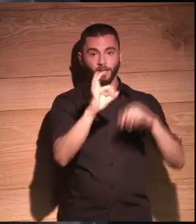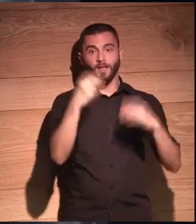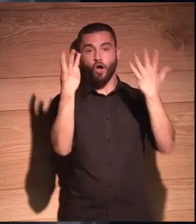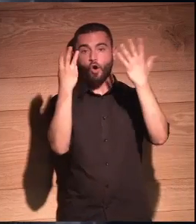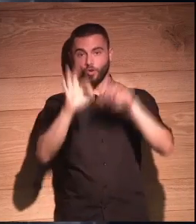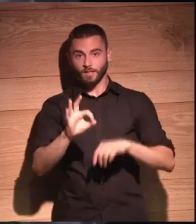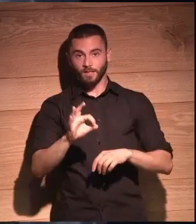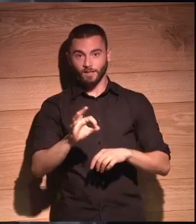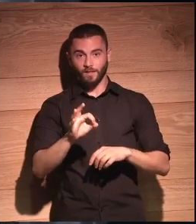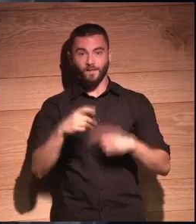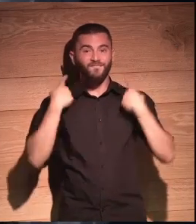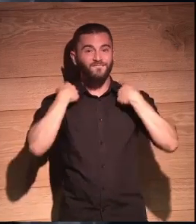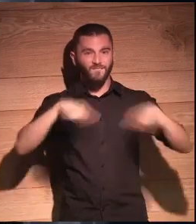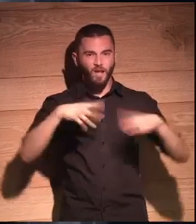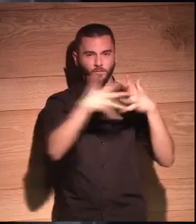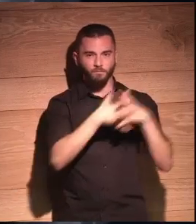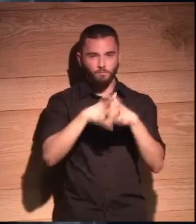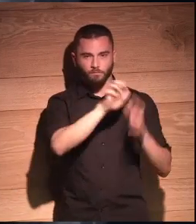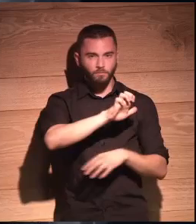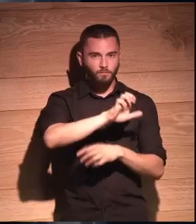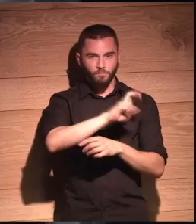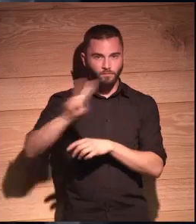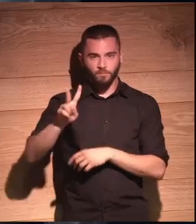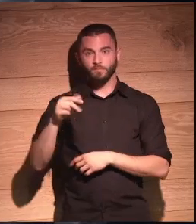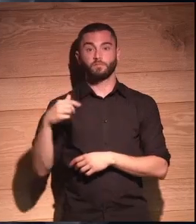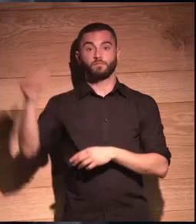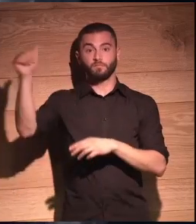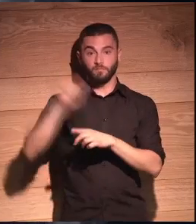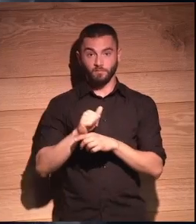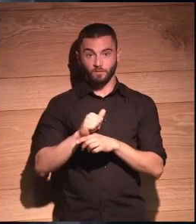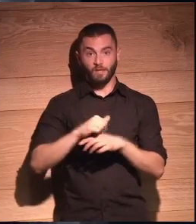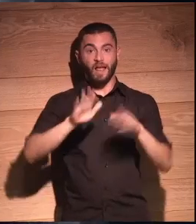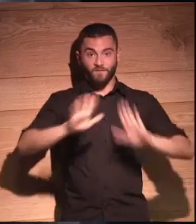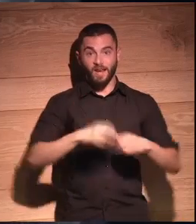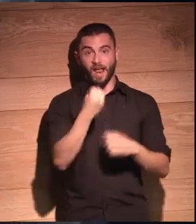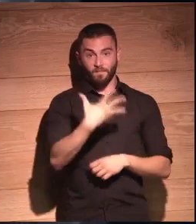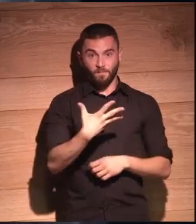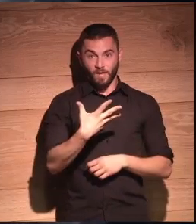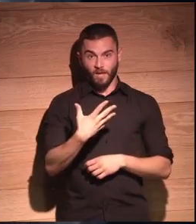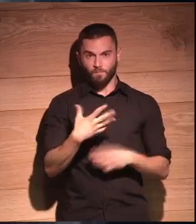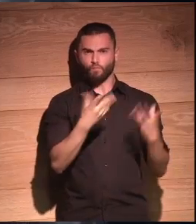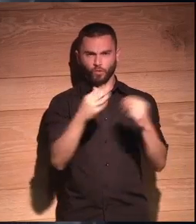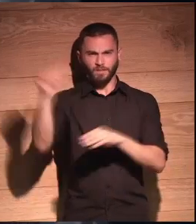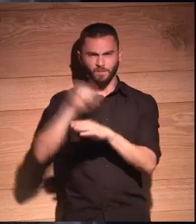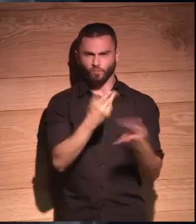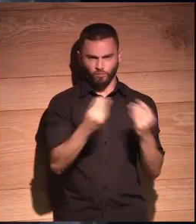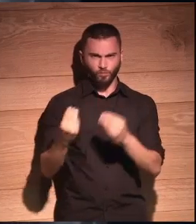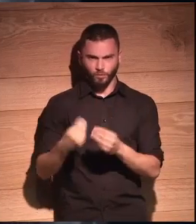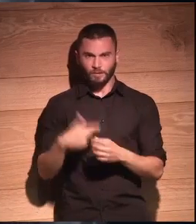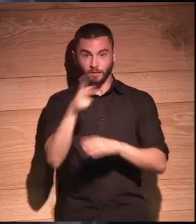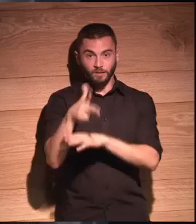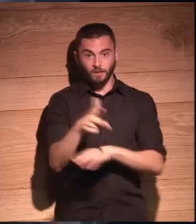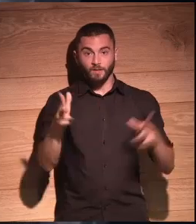buenas películas de los grandes fracasos americanos que acababan bien, y esto es lo que narra, de una forma además, como dices tú, muy siguiendo el